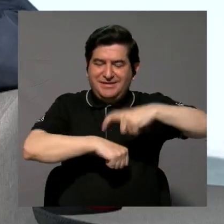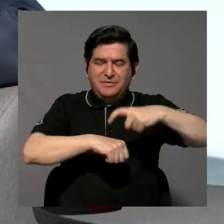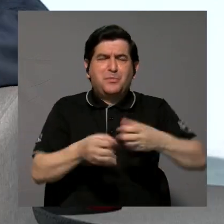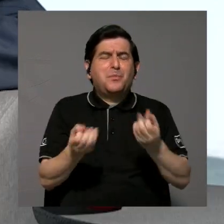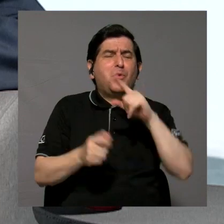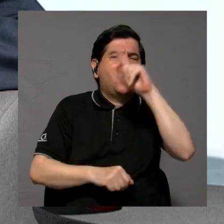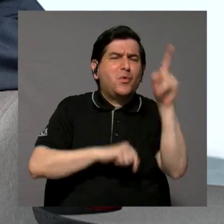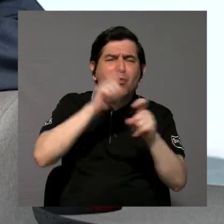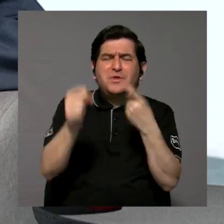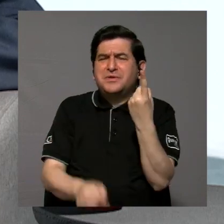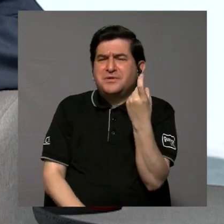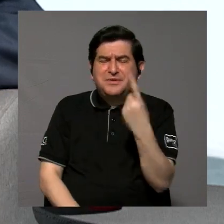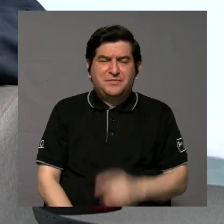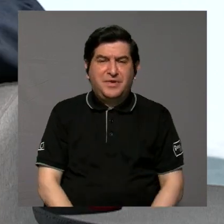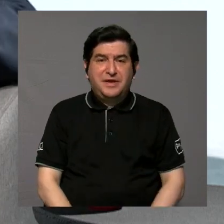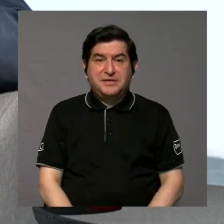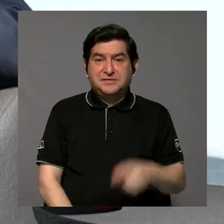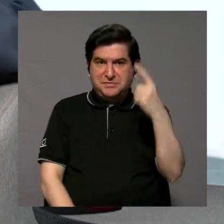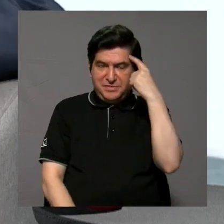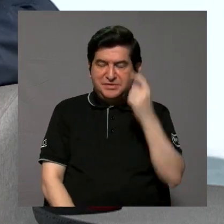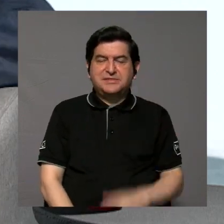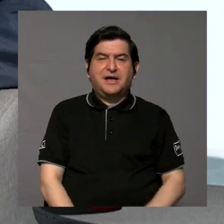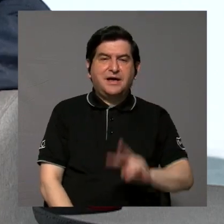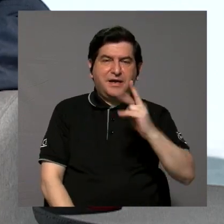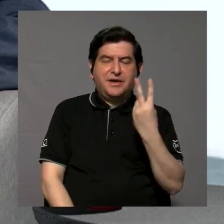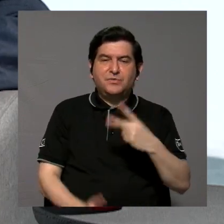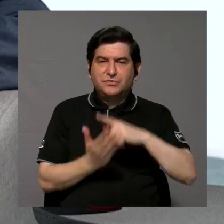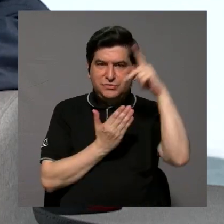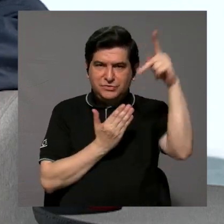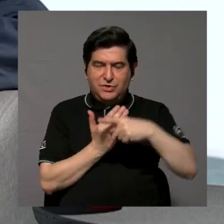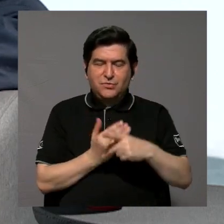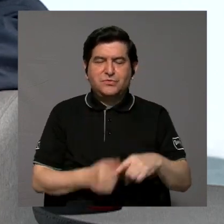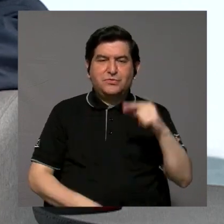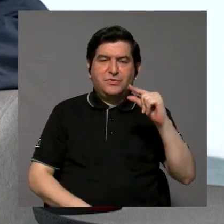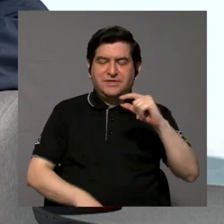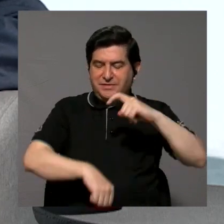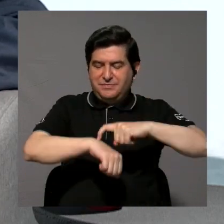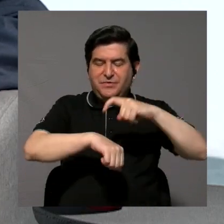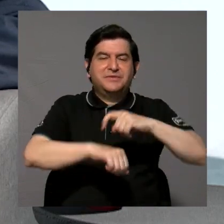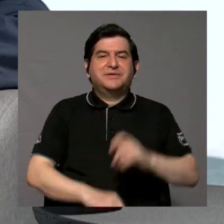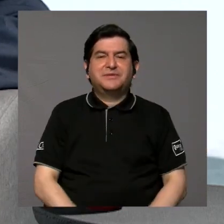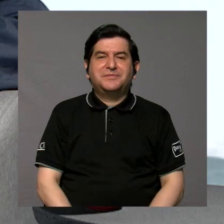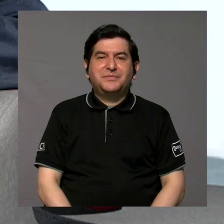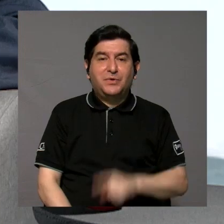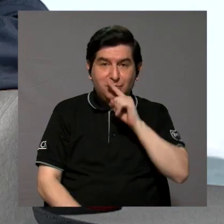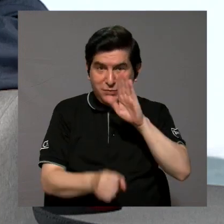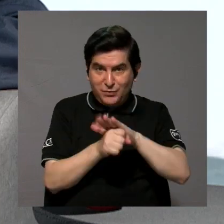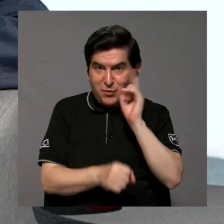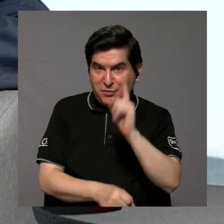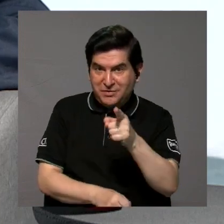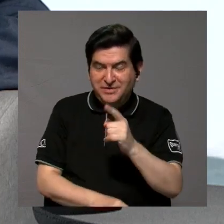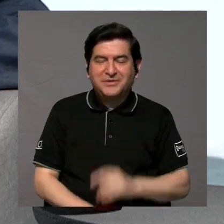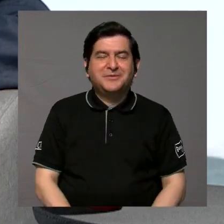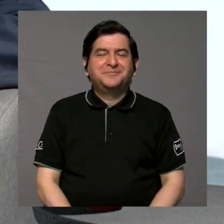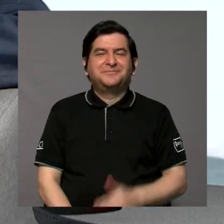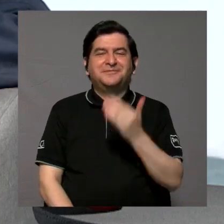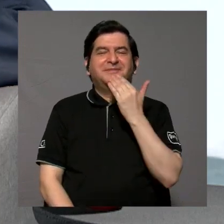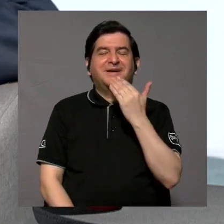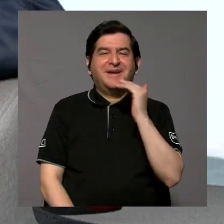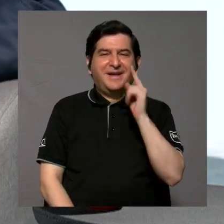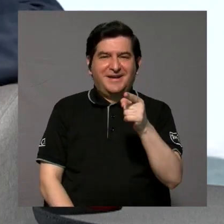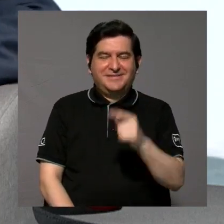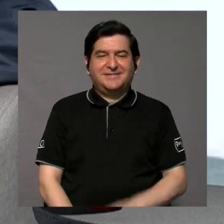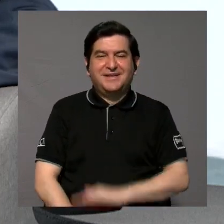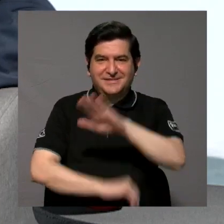quedaron muchas preguntas pendientes, no descartemos hacer un segundo programa a corto plazo, Francisco, lo comprometo. Muchas gracias. Muchísimas gracias a